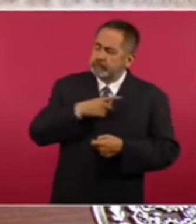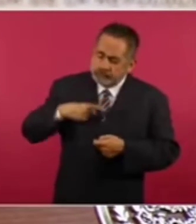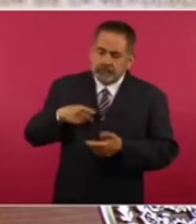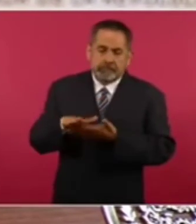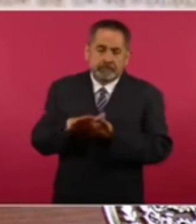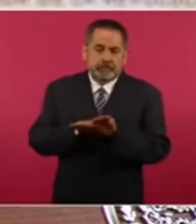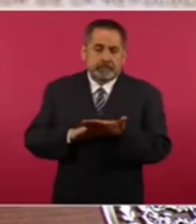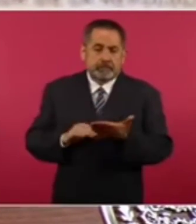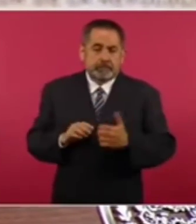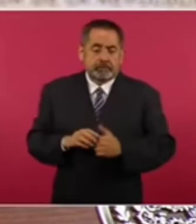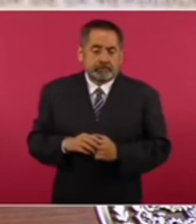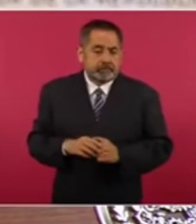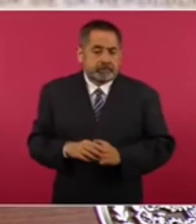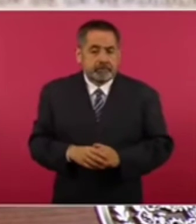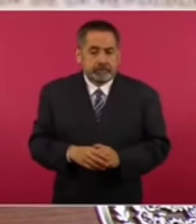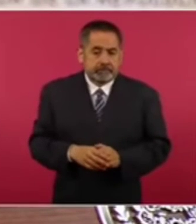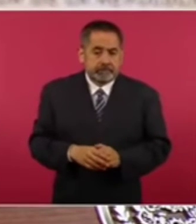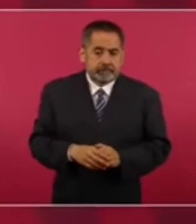es muy fuerte